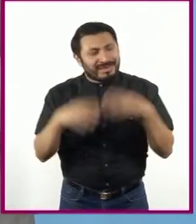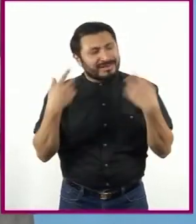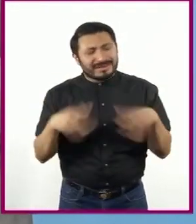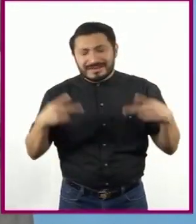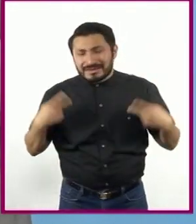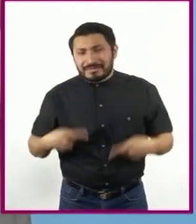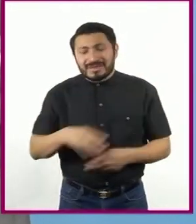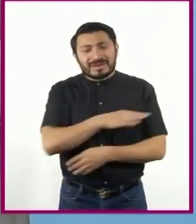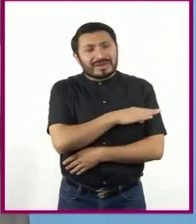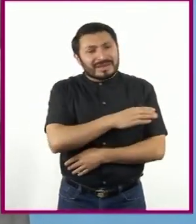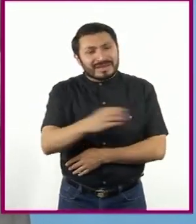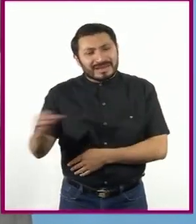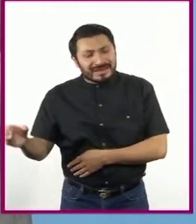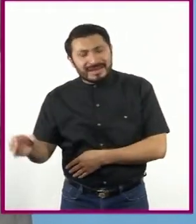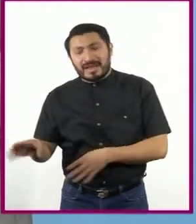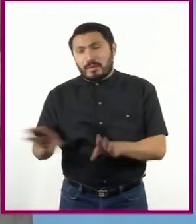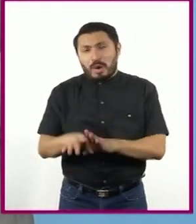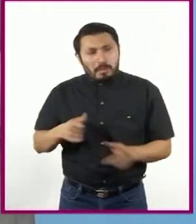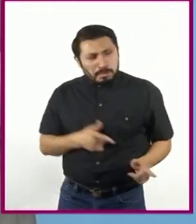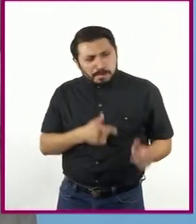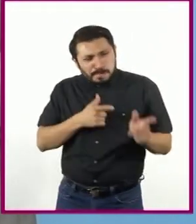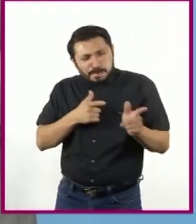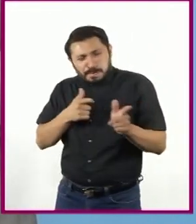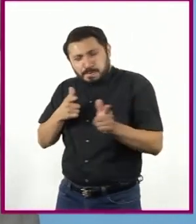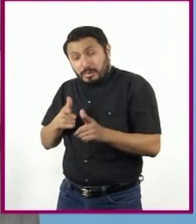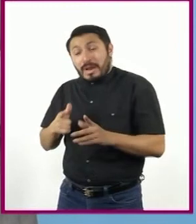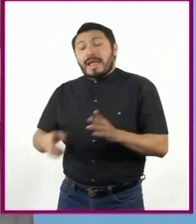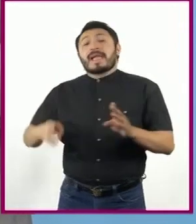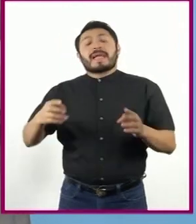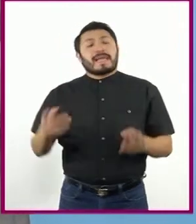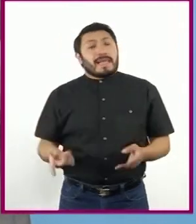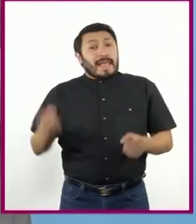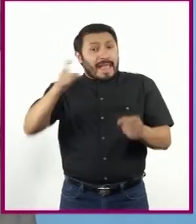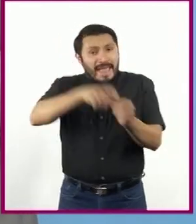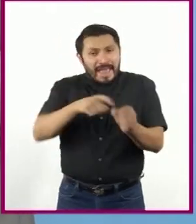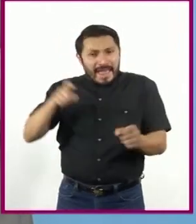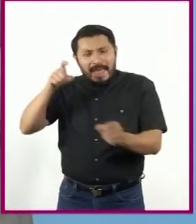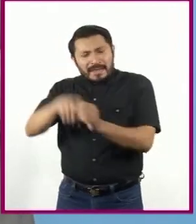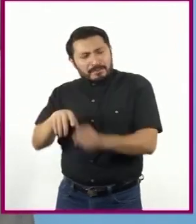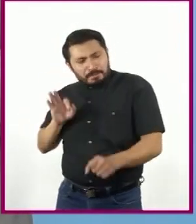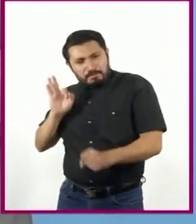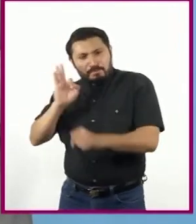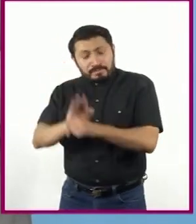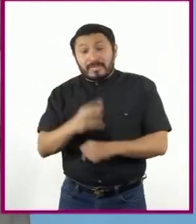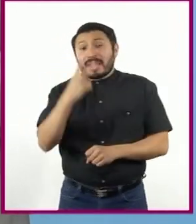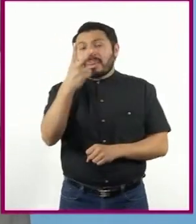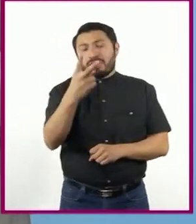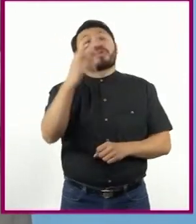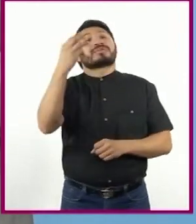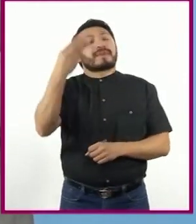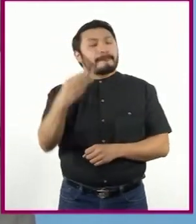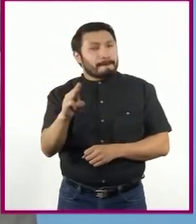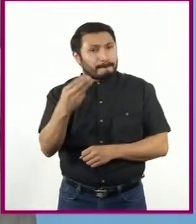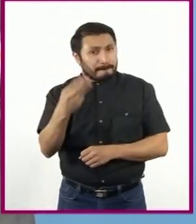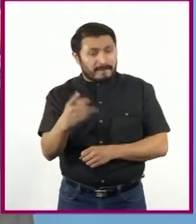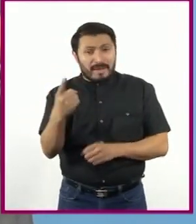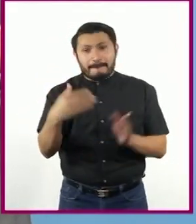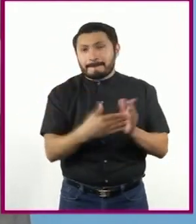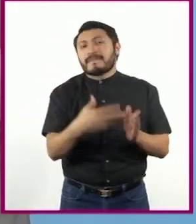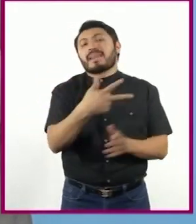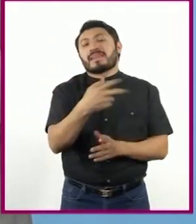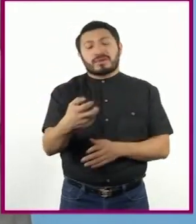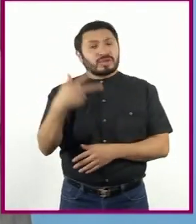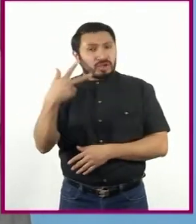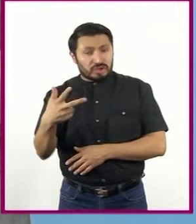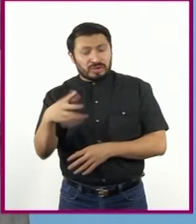campesinos armados llegaban desde el campo para formar parte de la revuelta, 2 de mayo de 1808, y